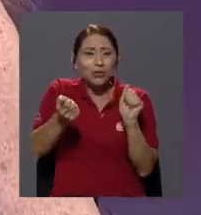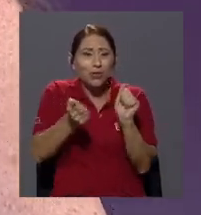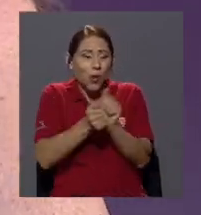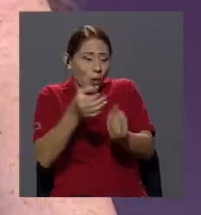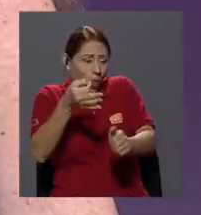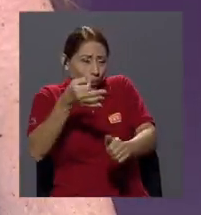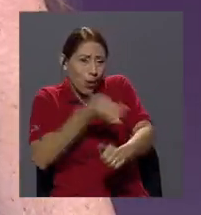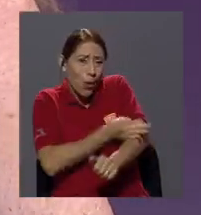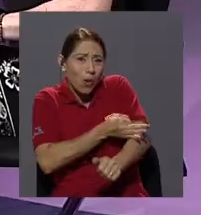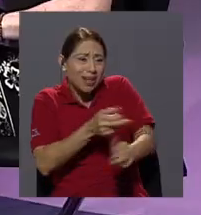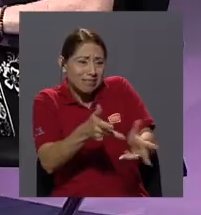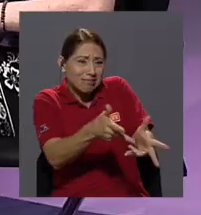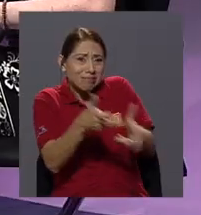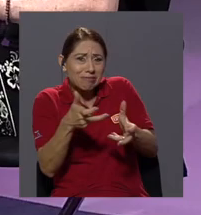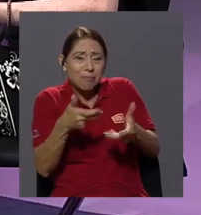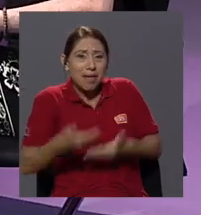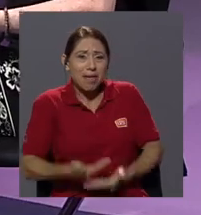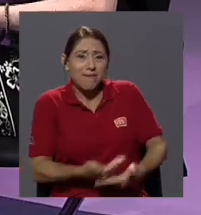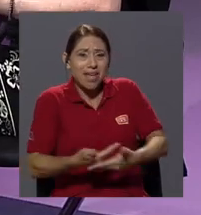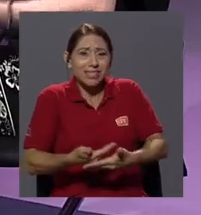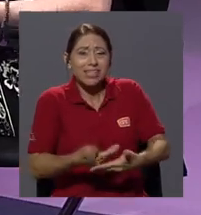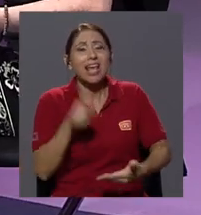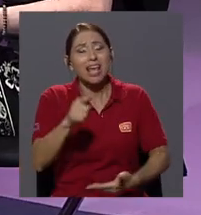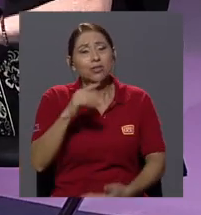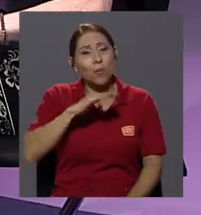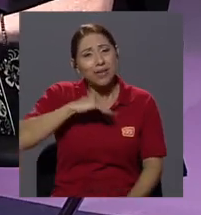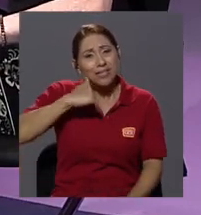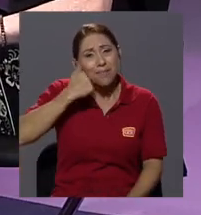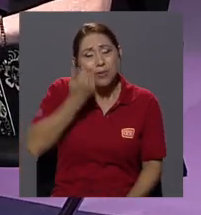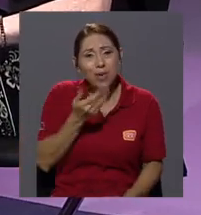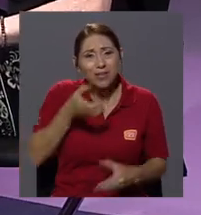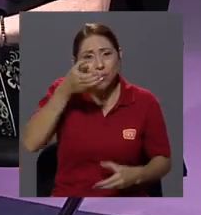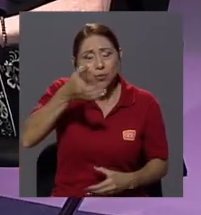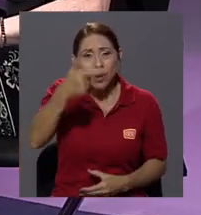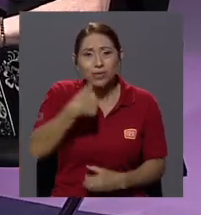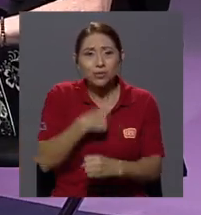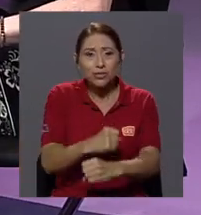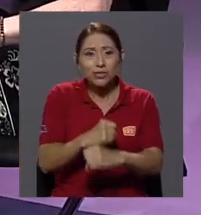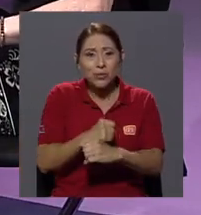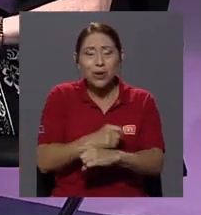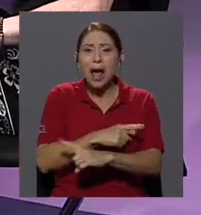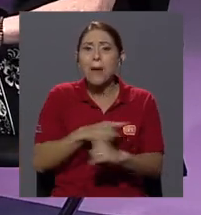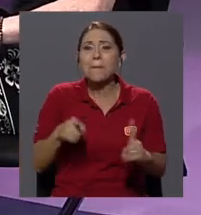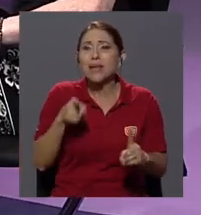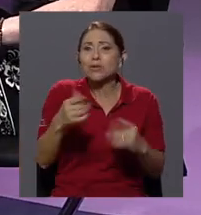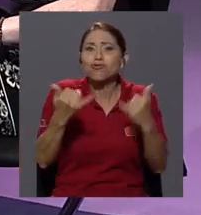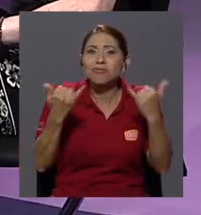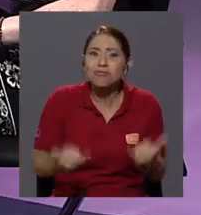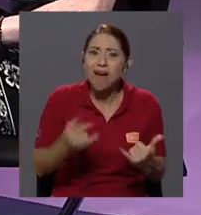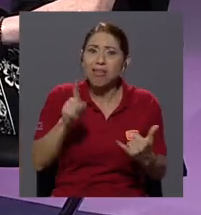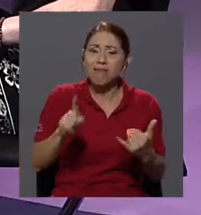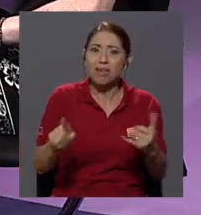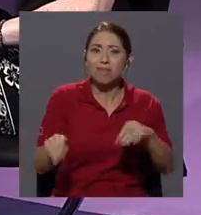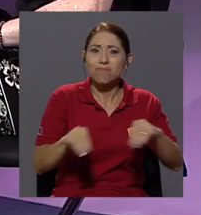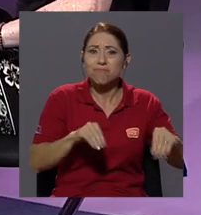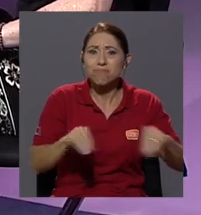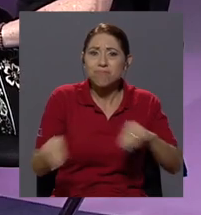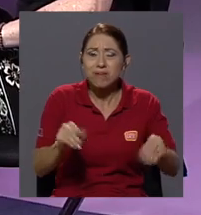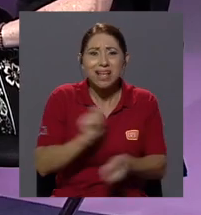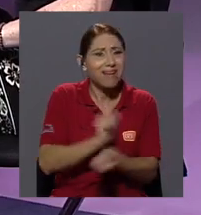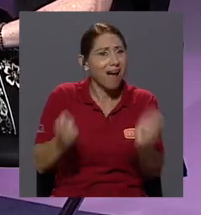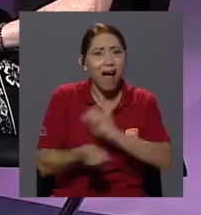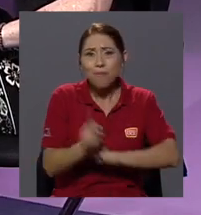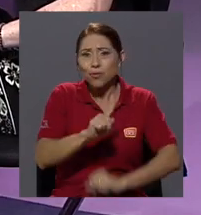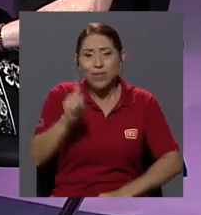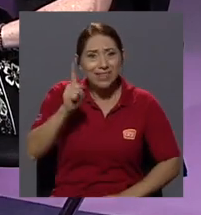segura pero como formas mother es suya verdad el cambio no tiene que ser tan lento puede cambiar de hoy en la mañana hoy en la tarde